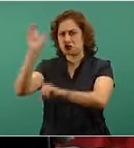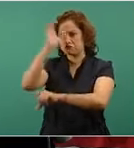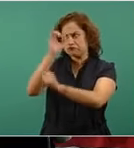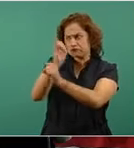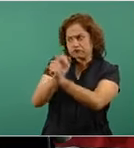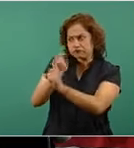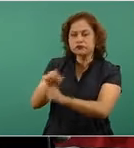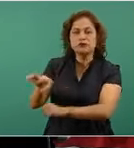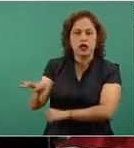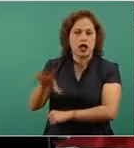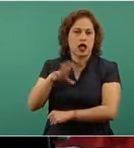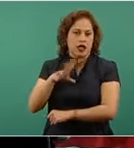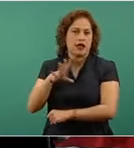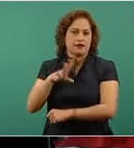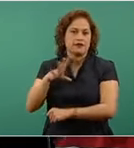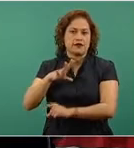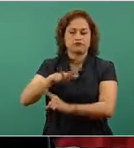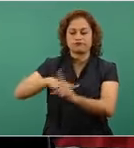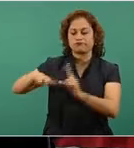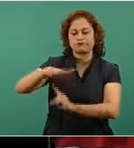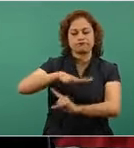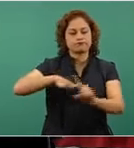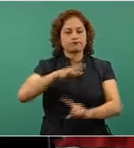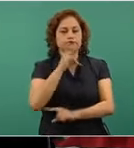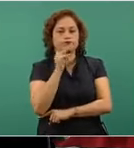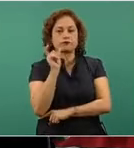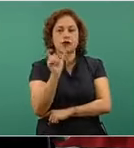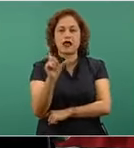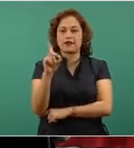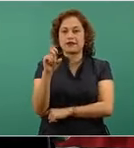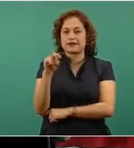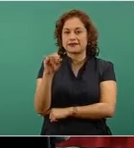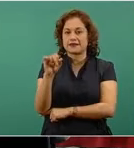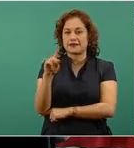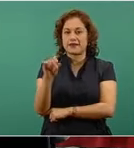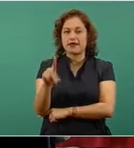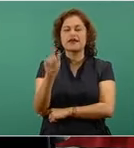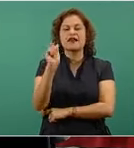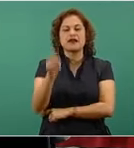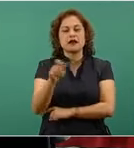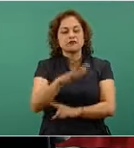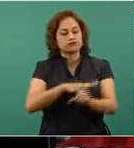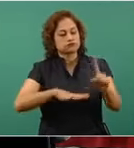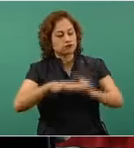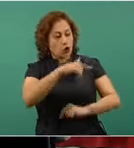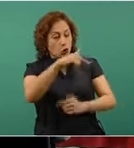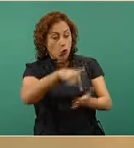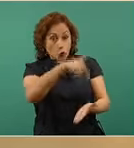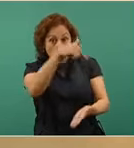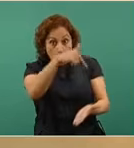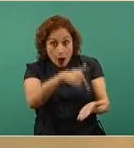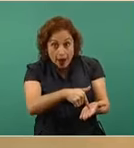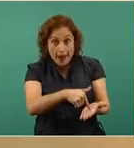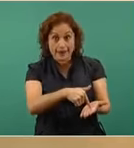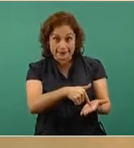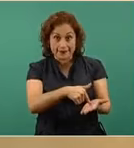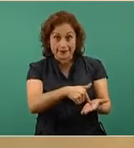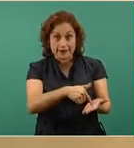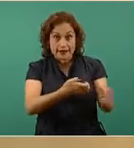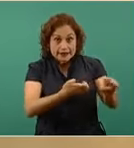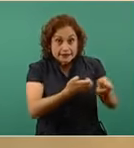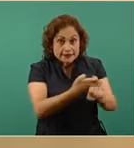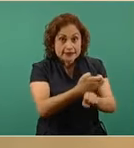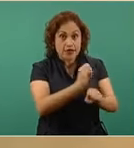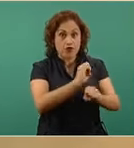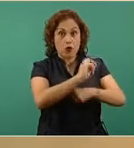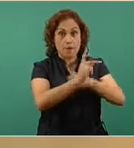que identifica cuántas personas viven con respecto al territorio. Casi una medida generalmente es el